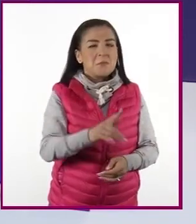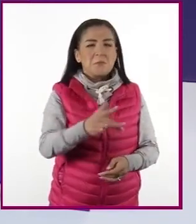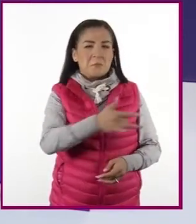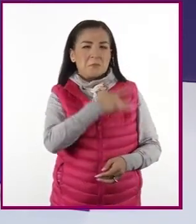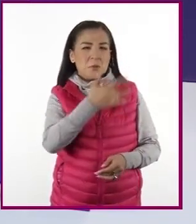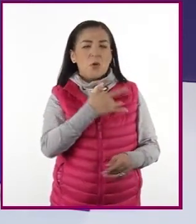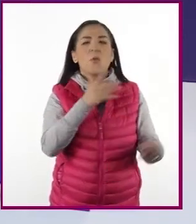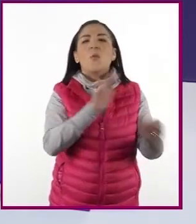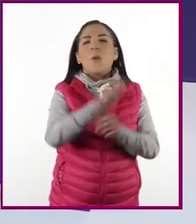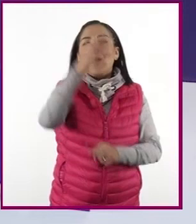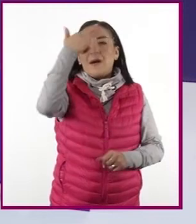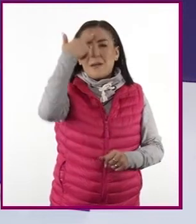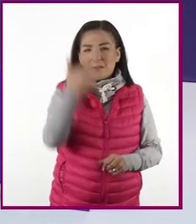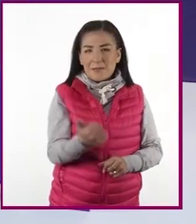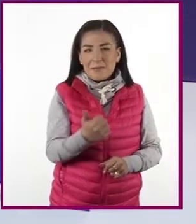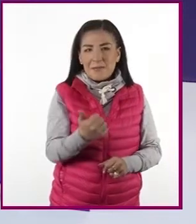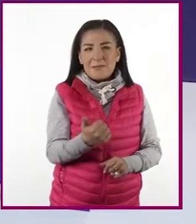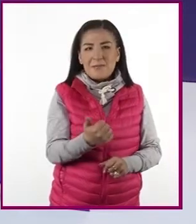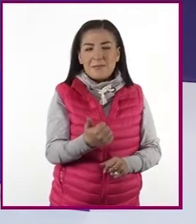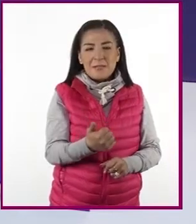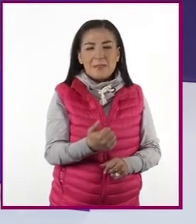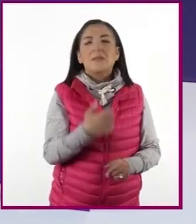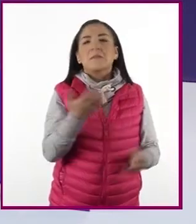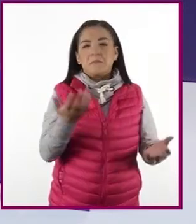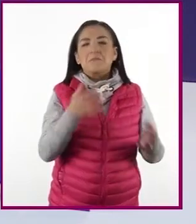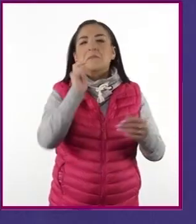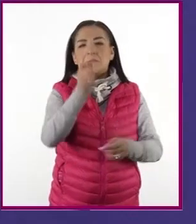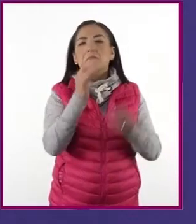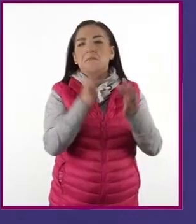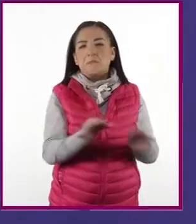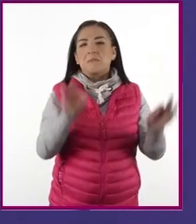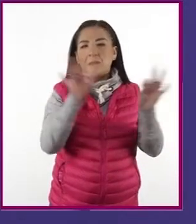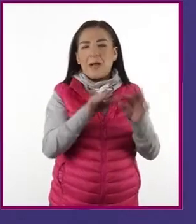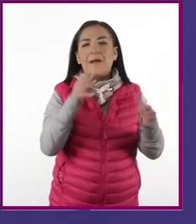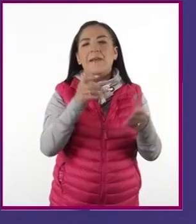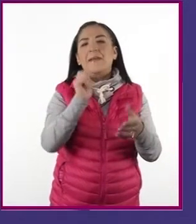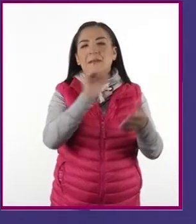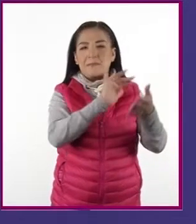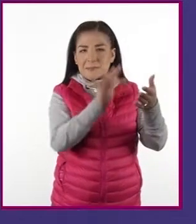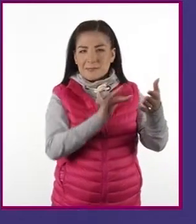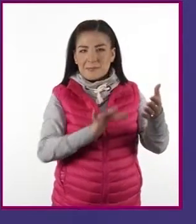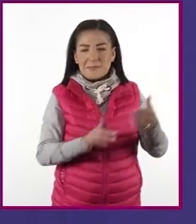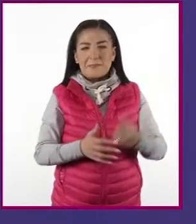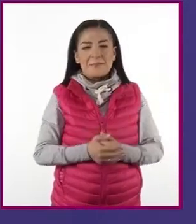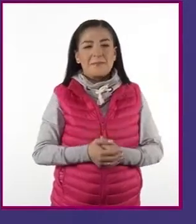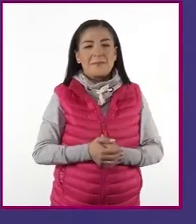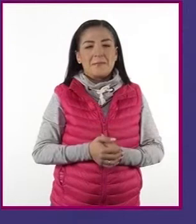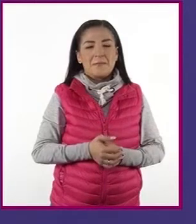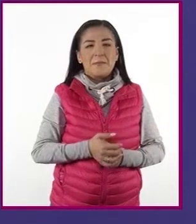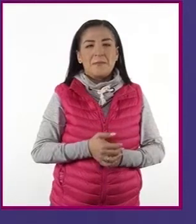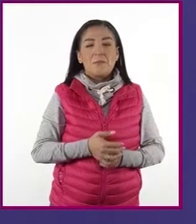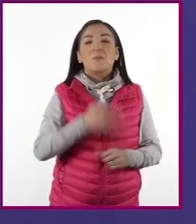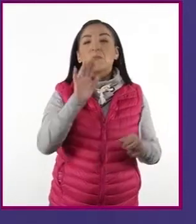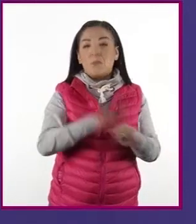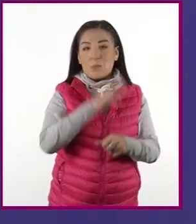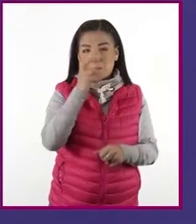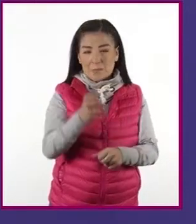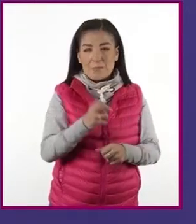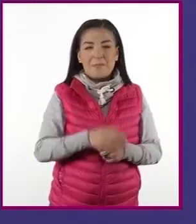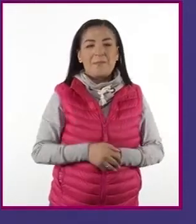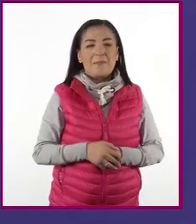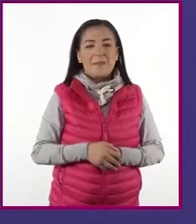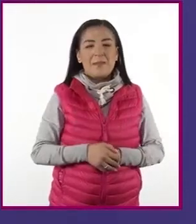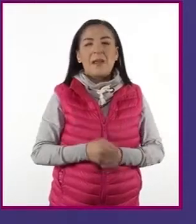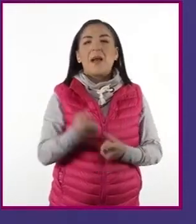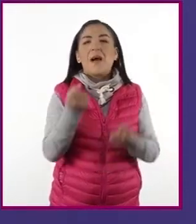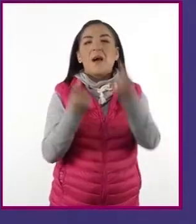por las que vale la pena leer la obra. Por lo tanto, algunas de las